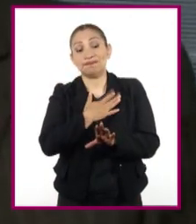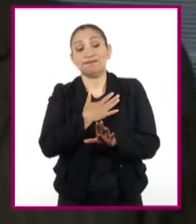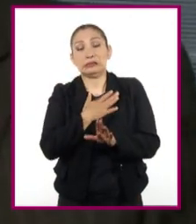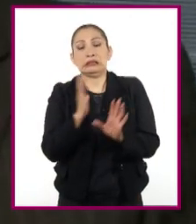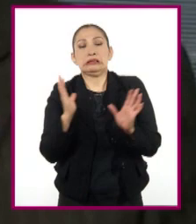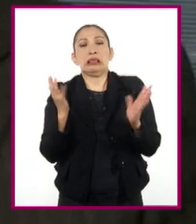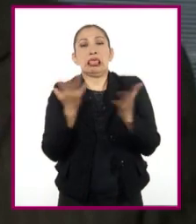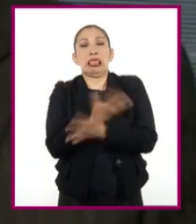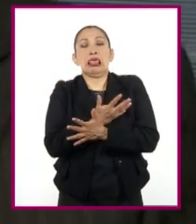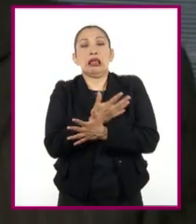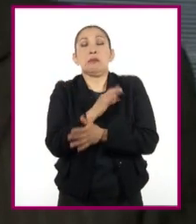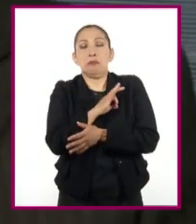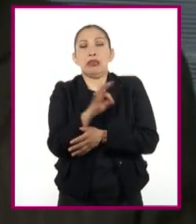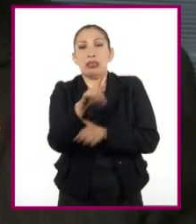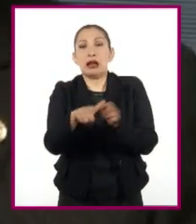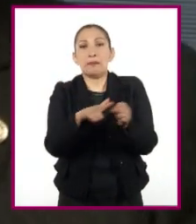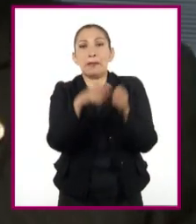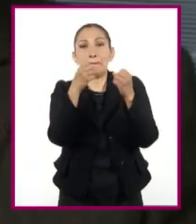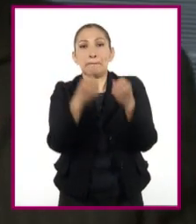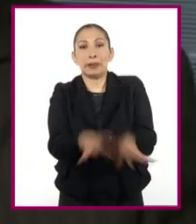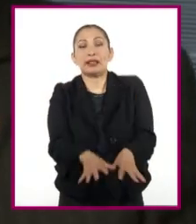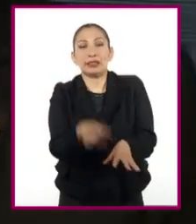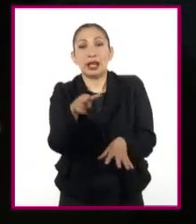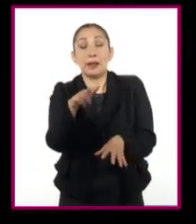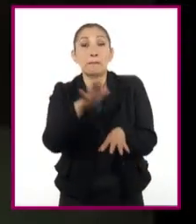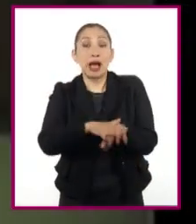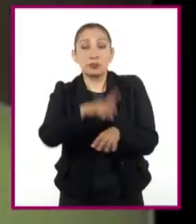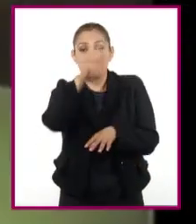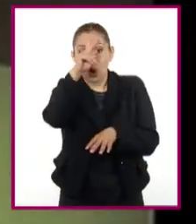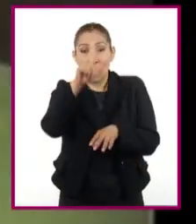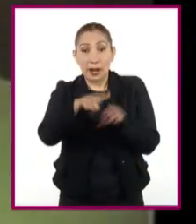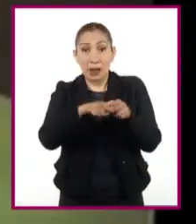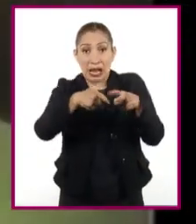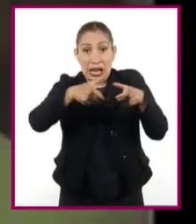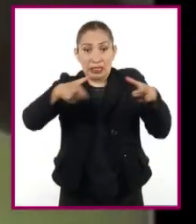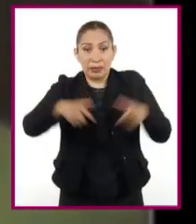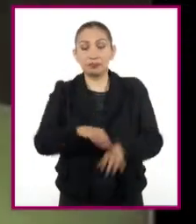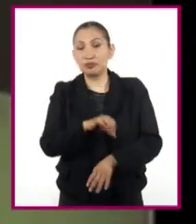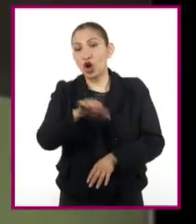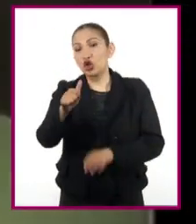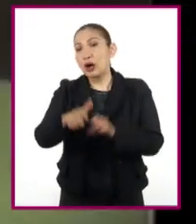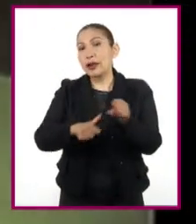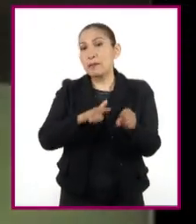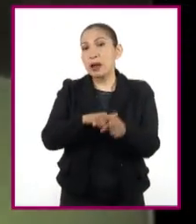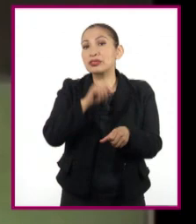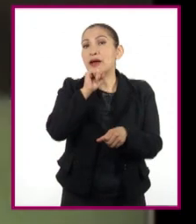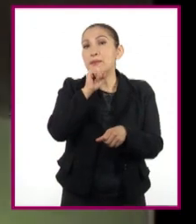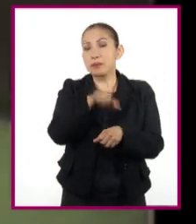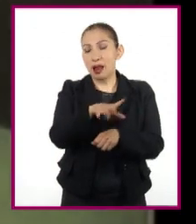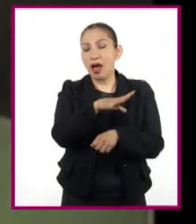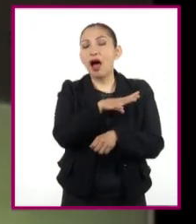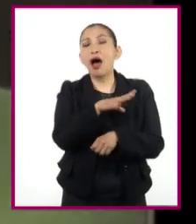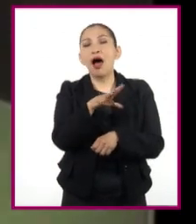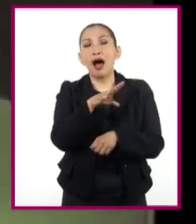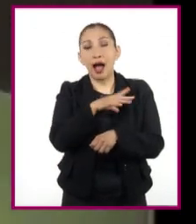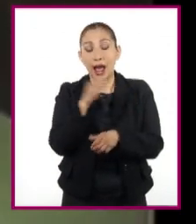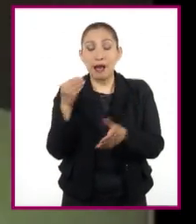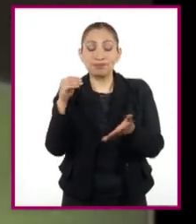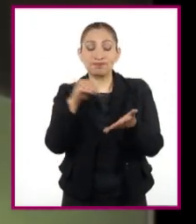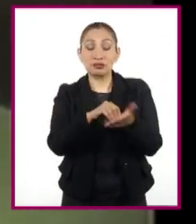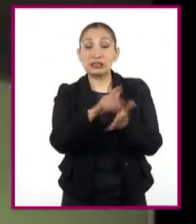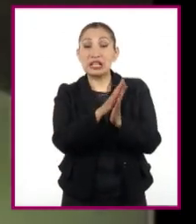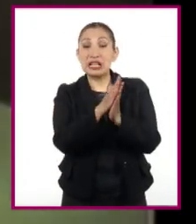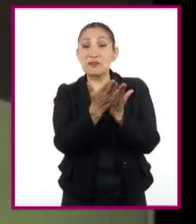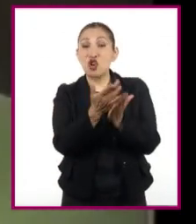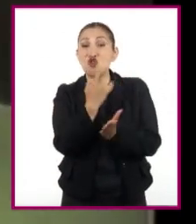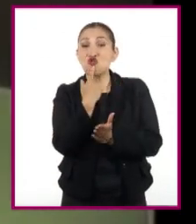de que una especie se puede perder fácilmente, sobre todo los grandes depredadores. Existen otras especies que también se encuentran en el libro